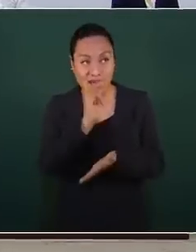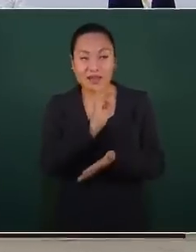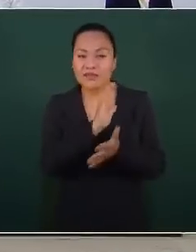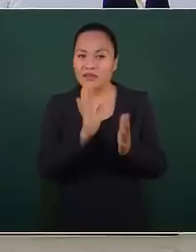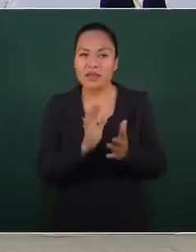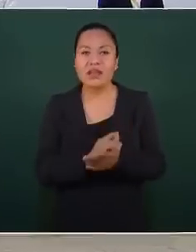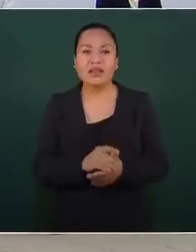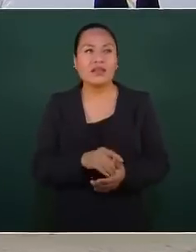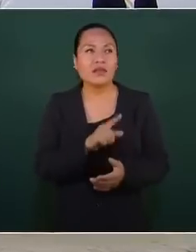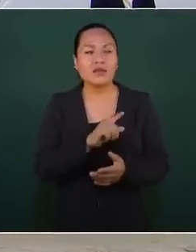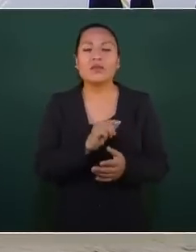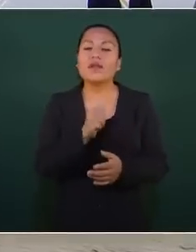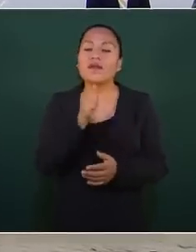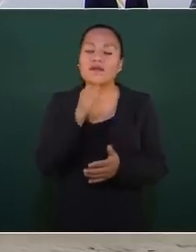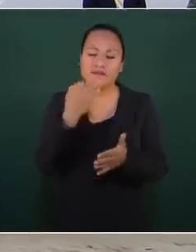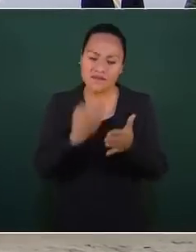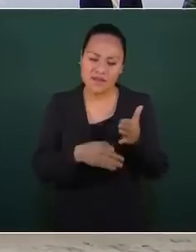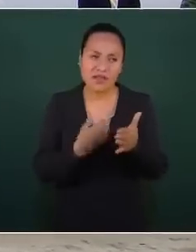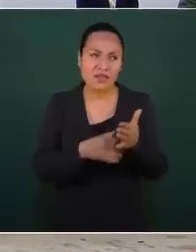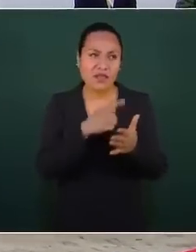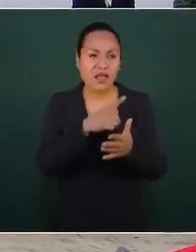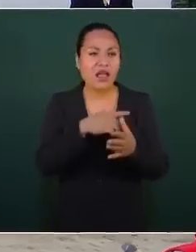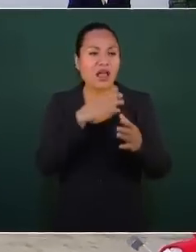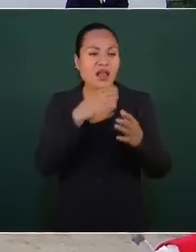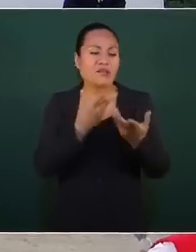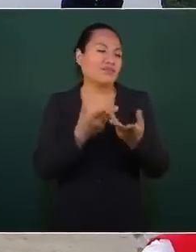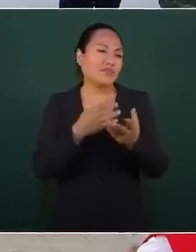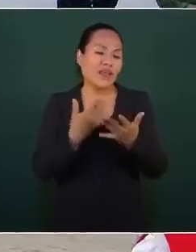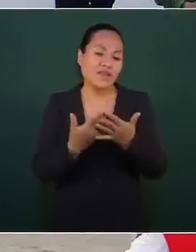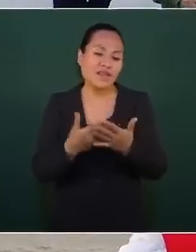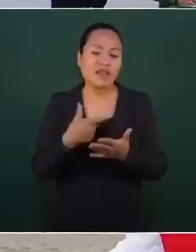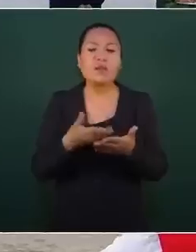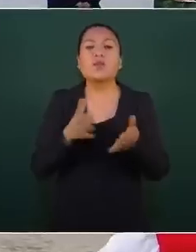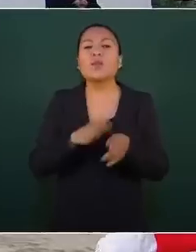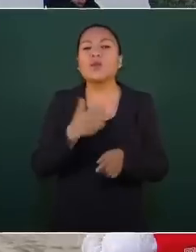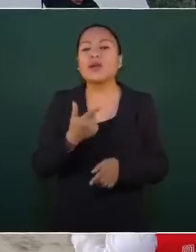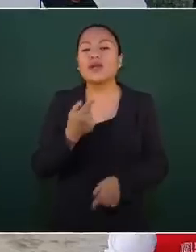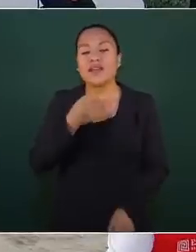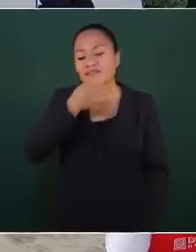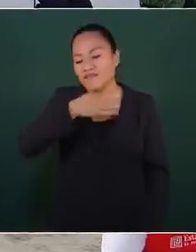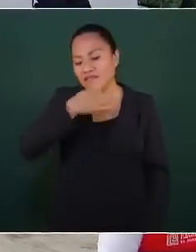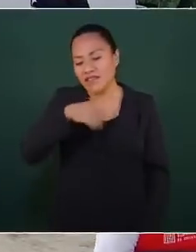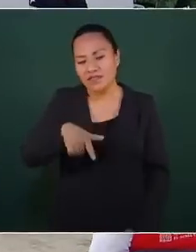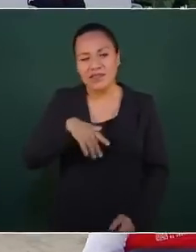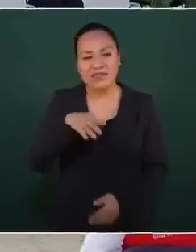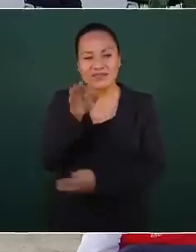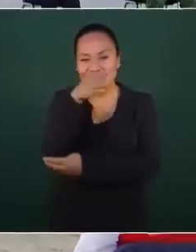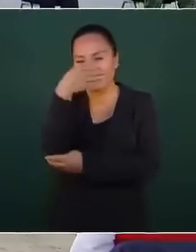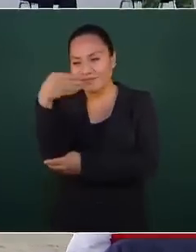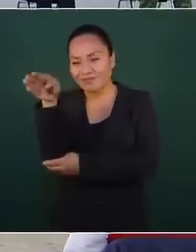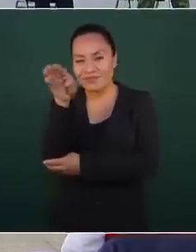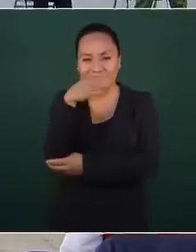podido comentarlo, por las fiestas patrias, el presidente Biden.